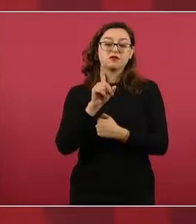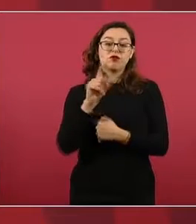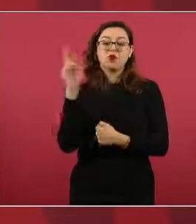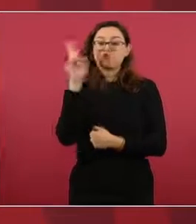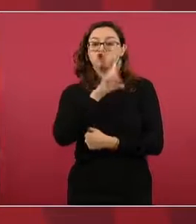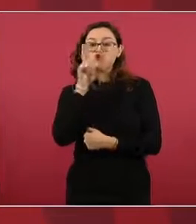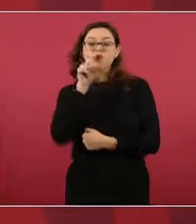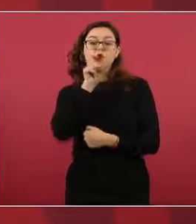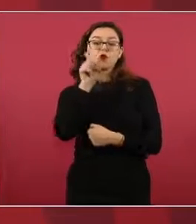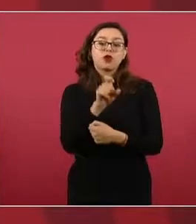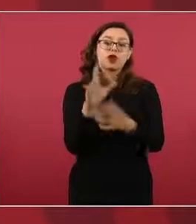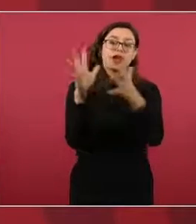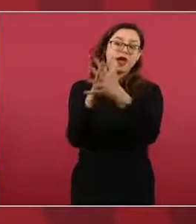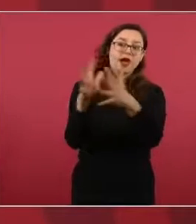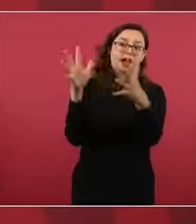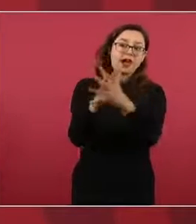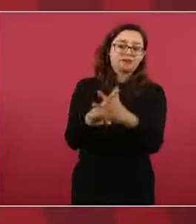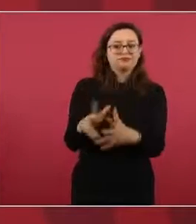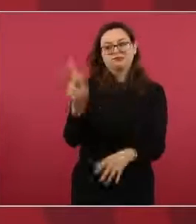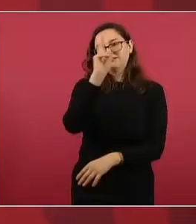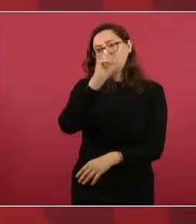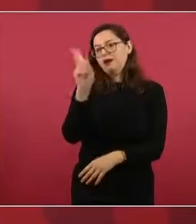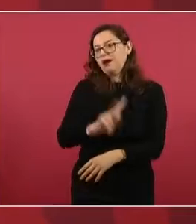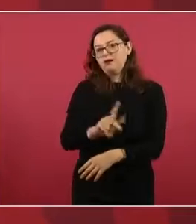en Ucrania, lo mismo,